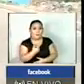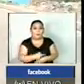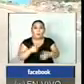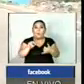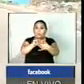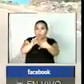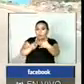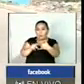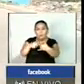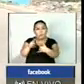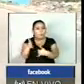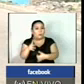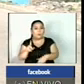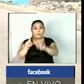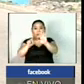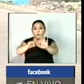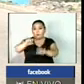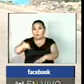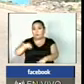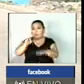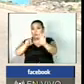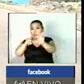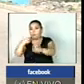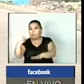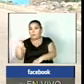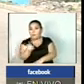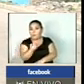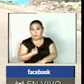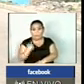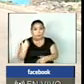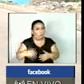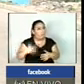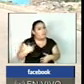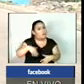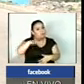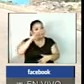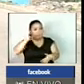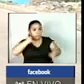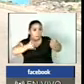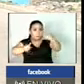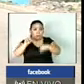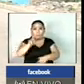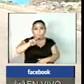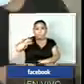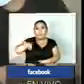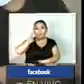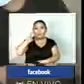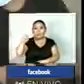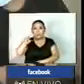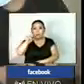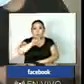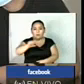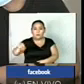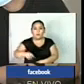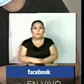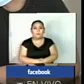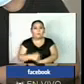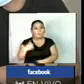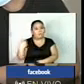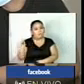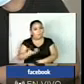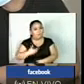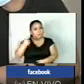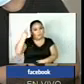incrementó a más de 6600 usuarios y los pedidos se elevaron a 1200 semanales nosotros nos habíamos proyectado que